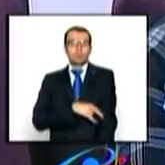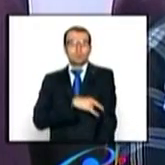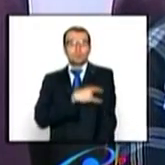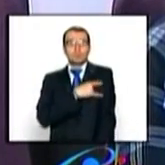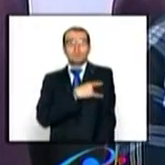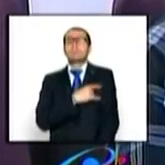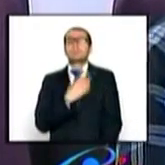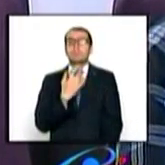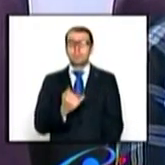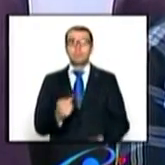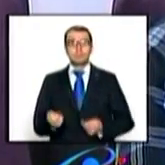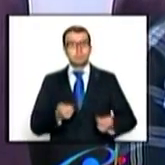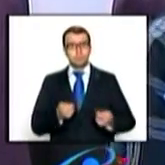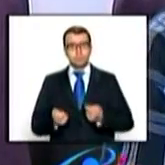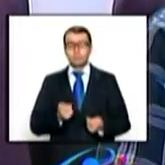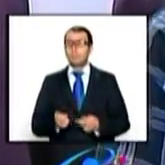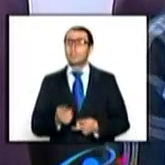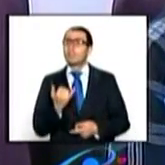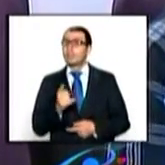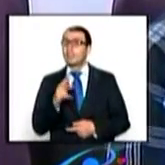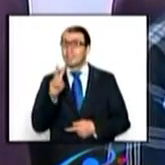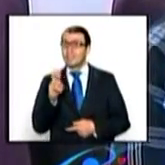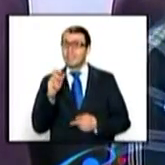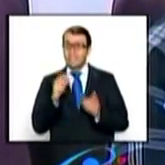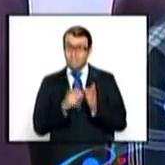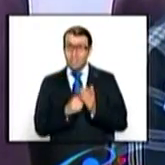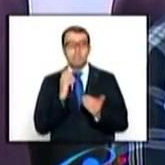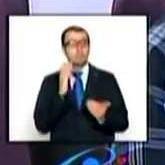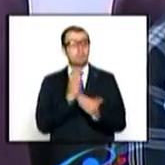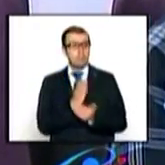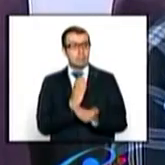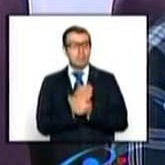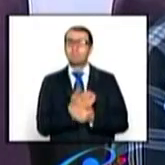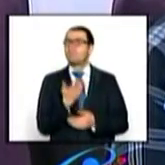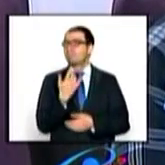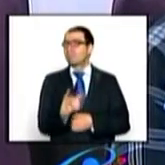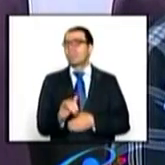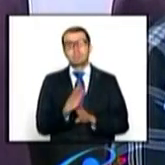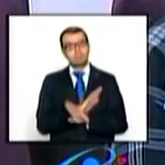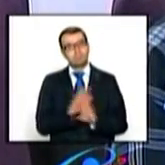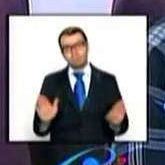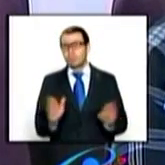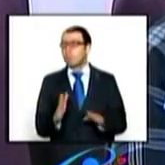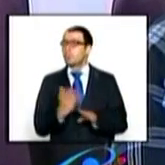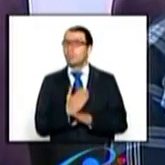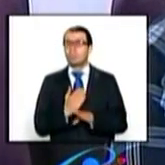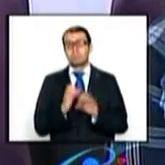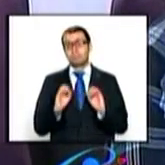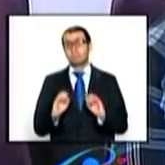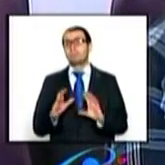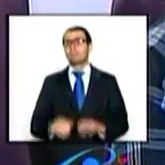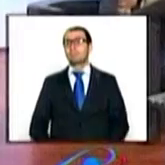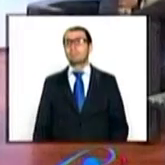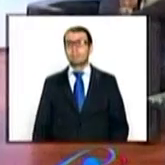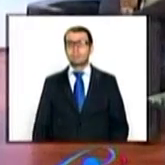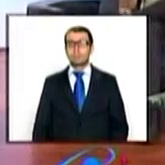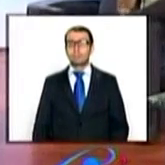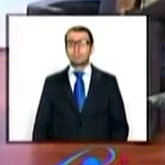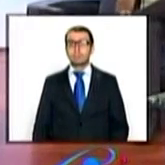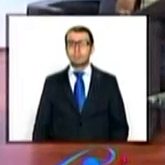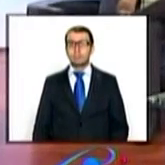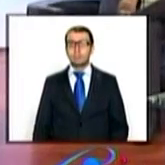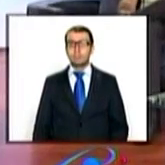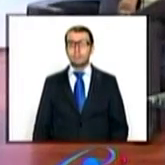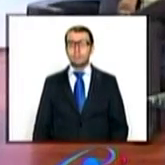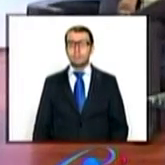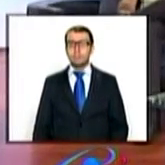nivel endovenoso. Con 7 sesiones la señora prácticamente está sin ni un solo síntoma. ¿Se podría decir, doctor Freddy